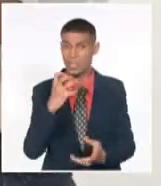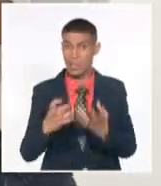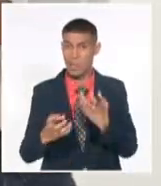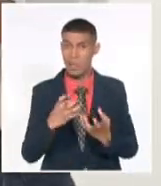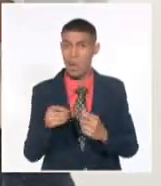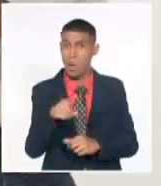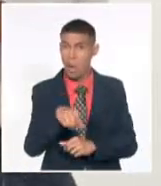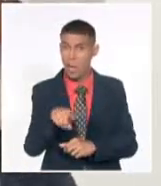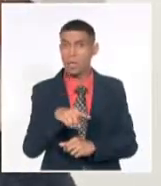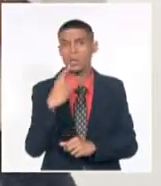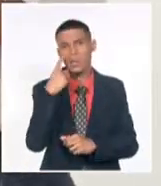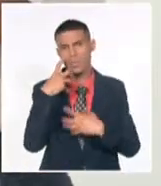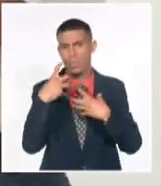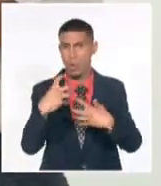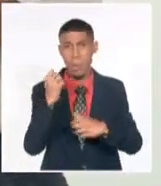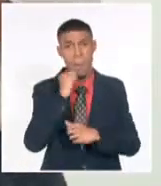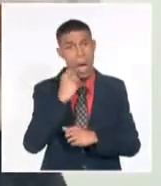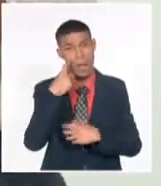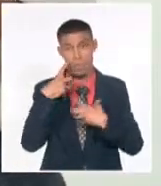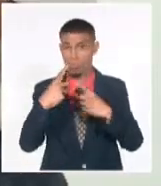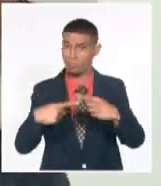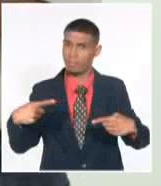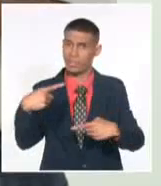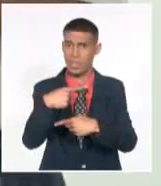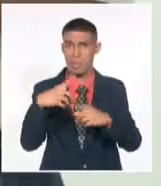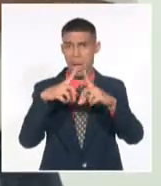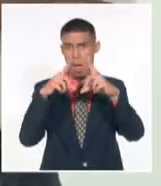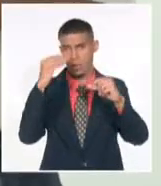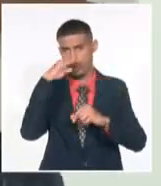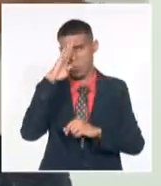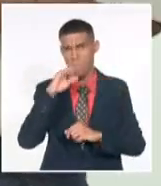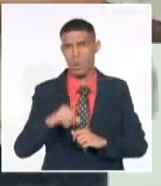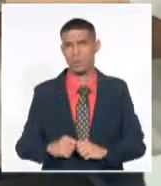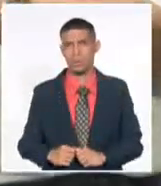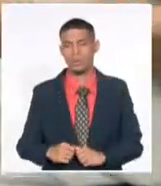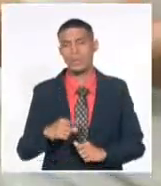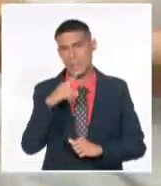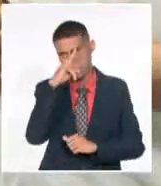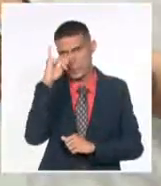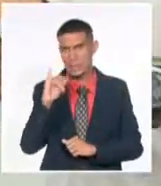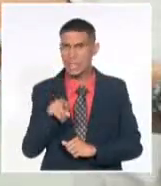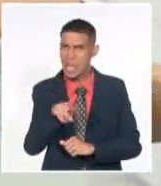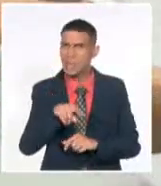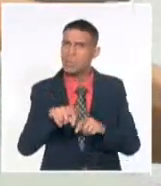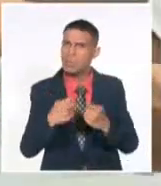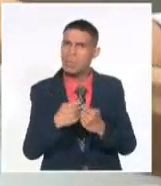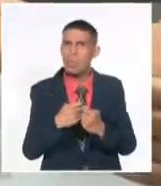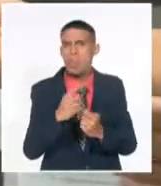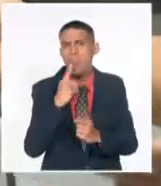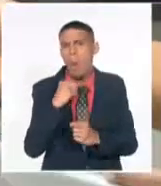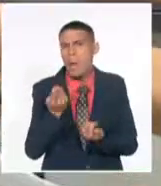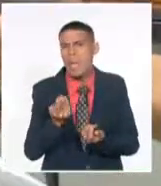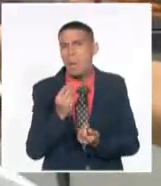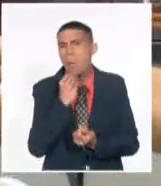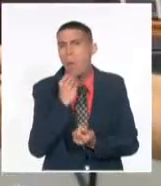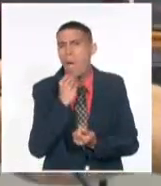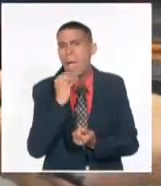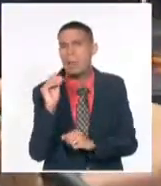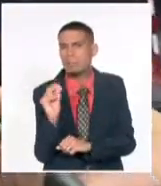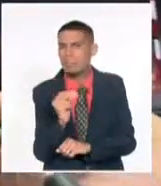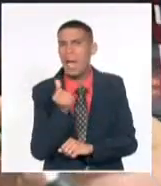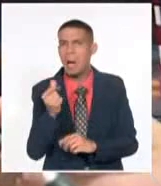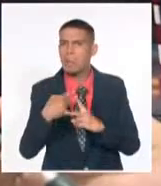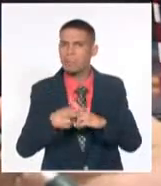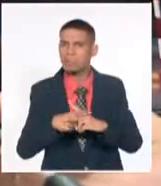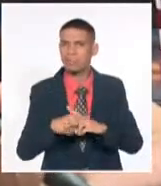de las cuatro máquinas más importantes del sistema como se dice acá exactamente tiene una varía pero esa una havera que se puede resolver en corto periodo de tiempo por